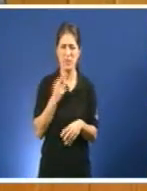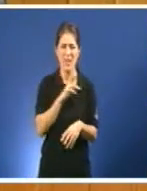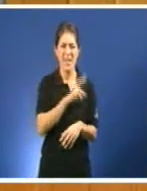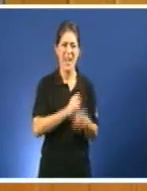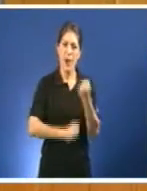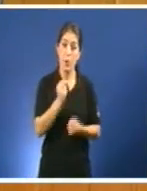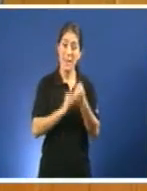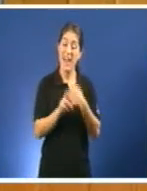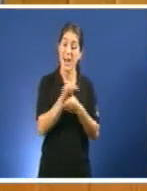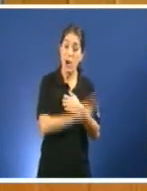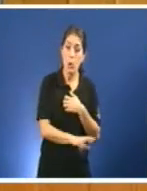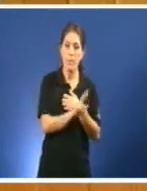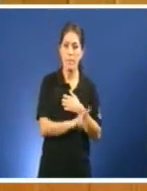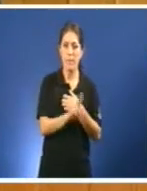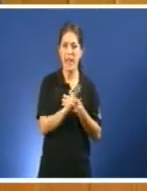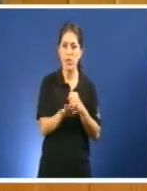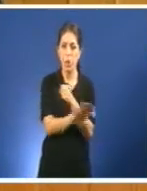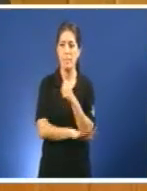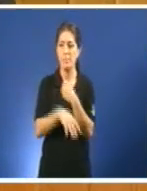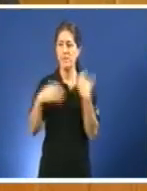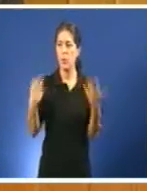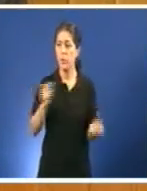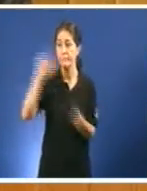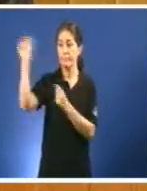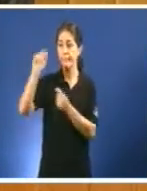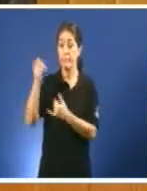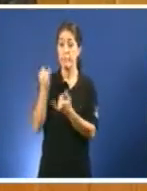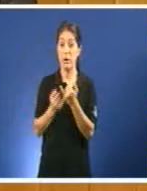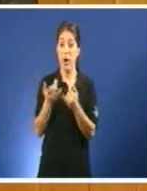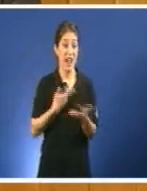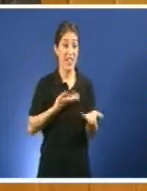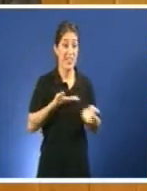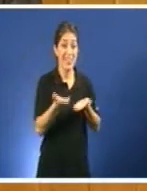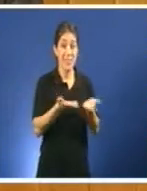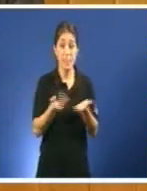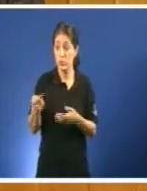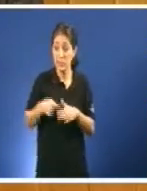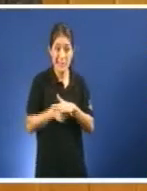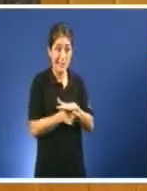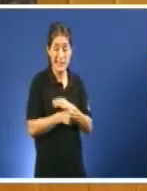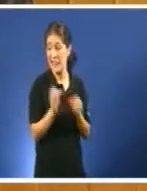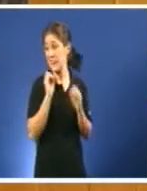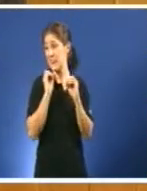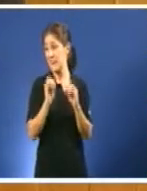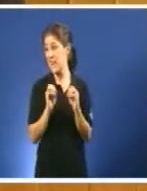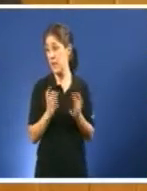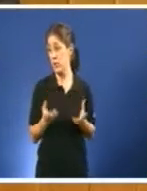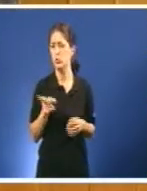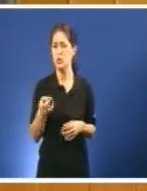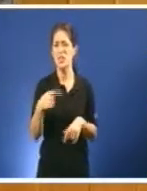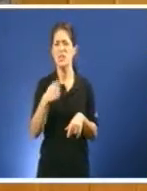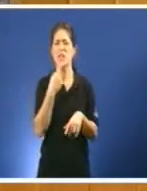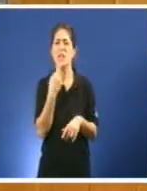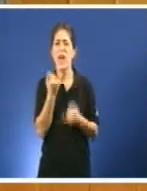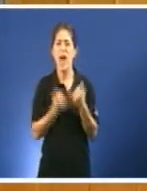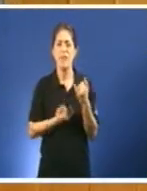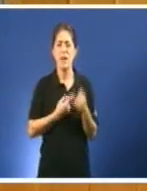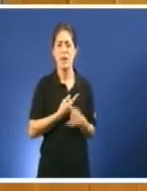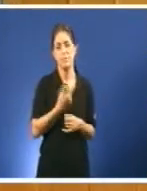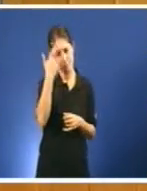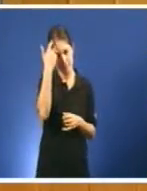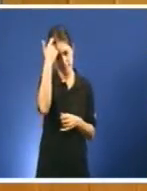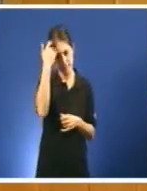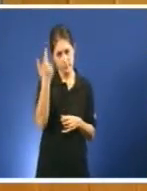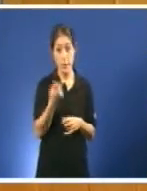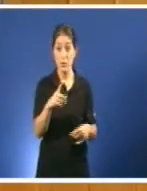non fan nada para reactivar a demanda. Vostedes pronostican tamén un descenso do 1,6 puntos na